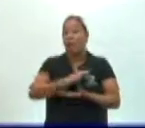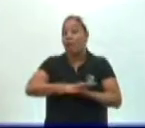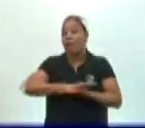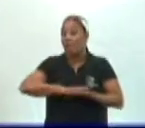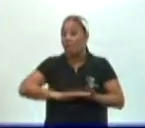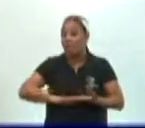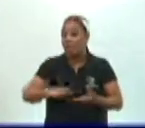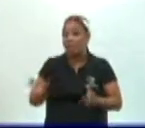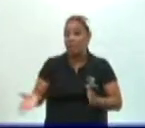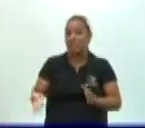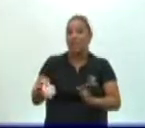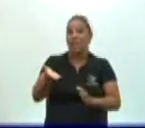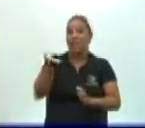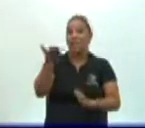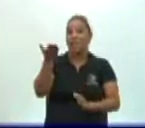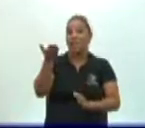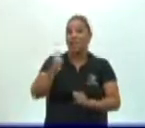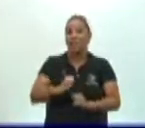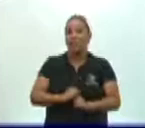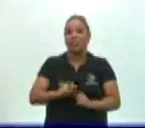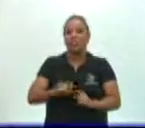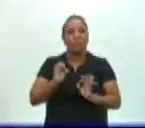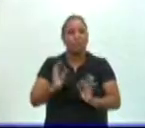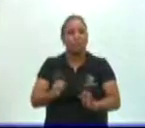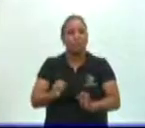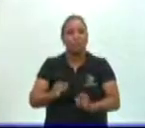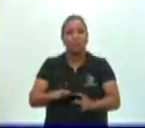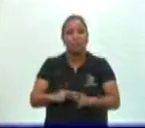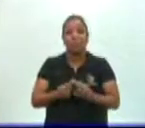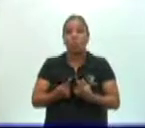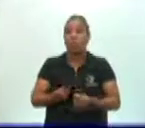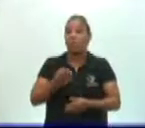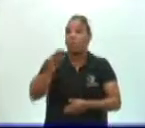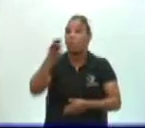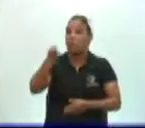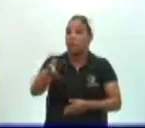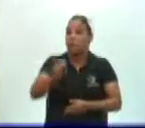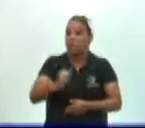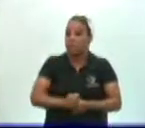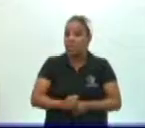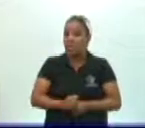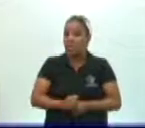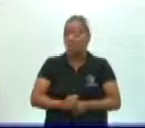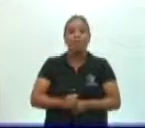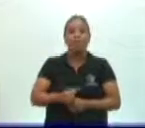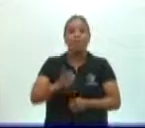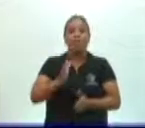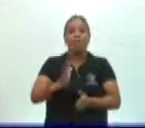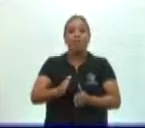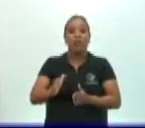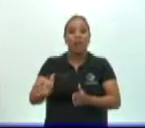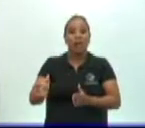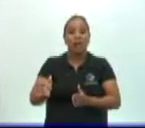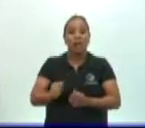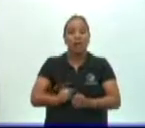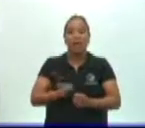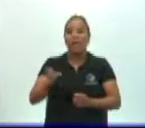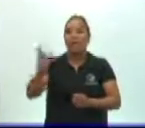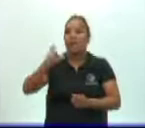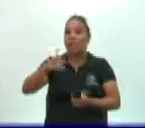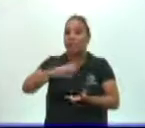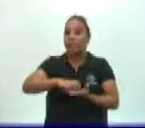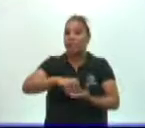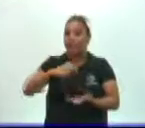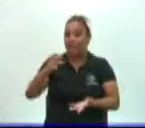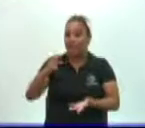ese ascenso, precisamente porque hemos ido transitando a una segunda fase del capitalismo. Fíjense que hemos trabajado,